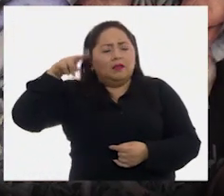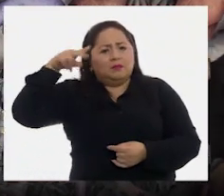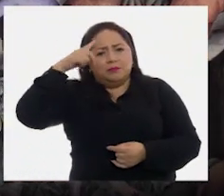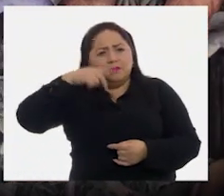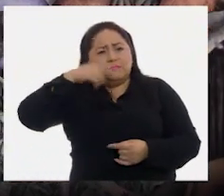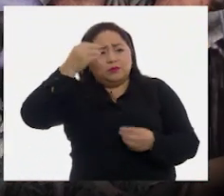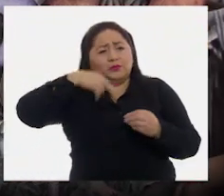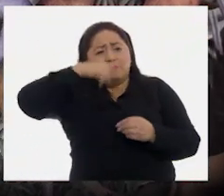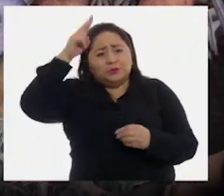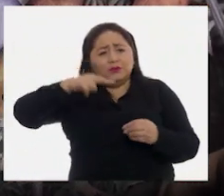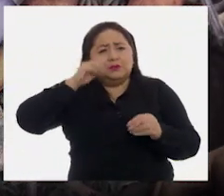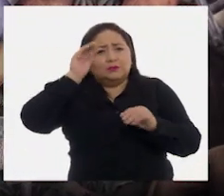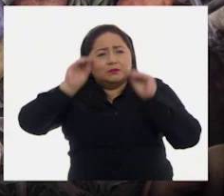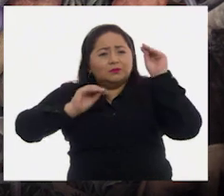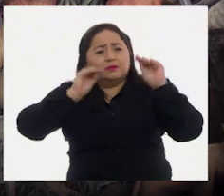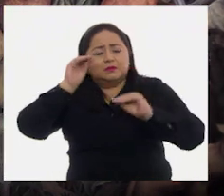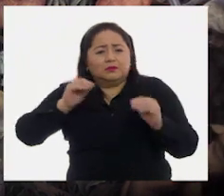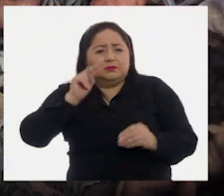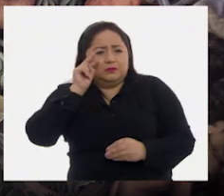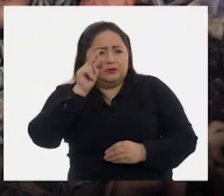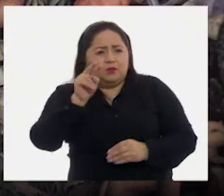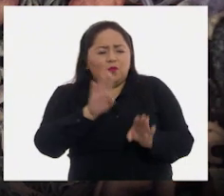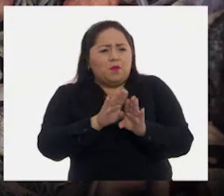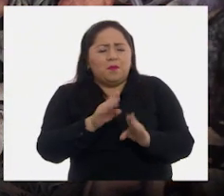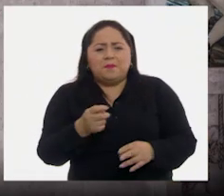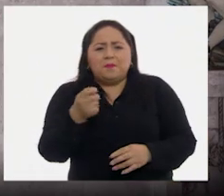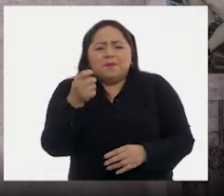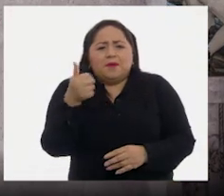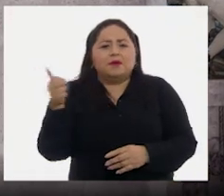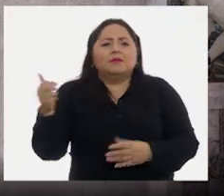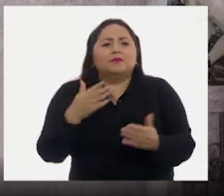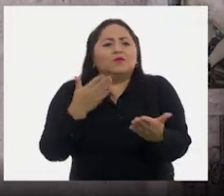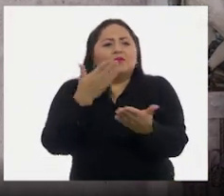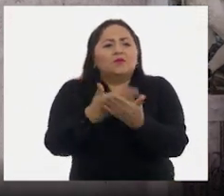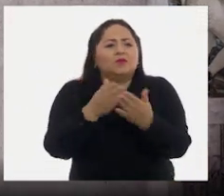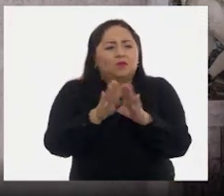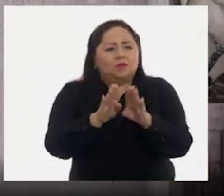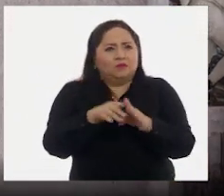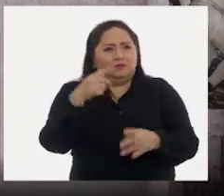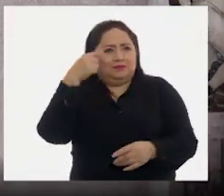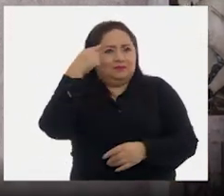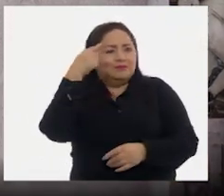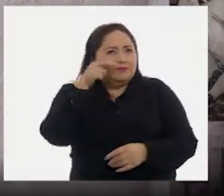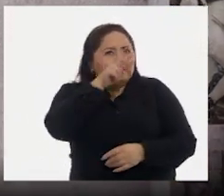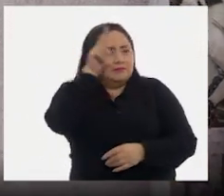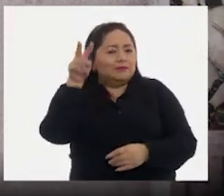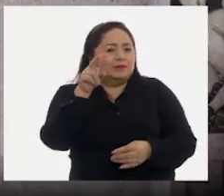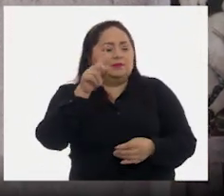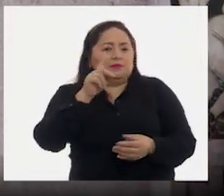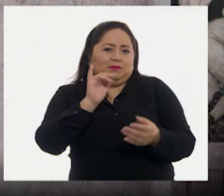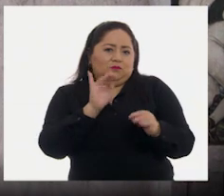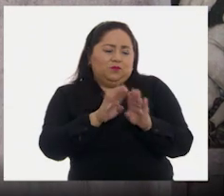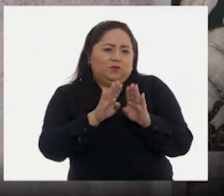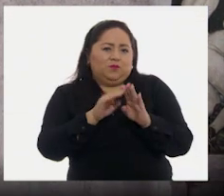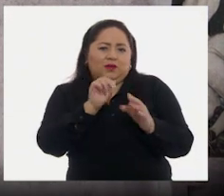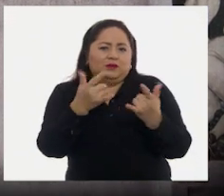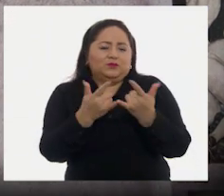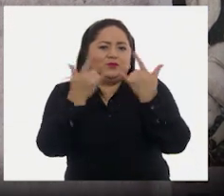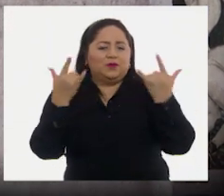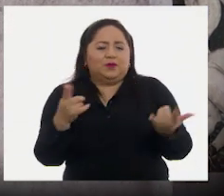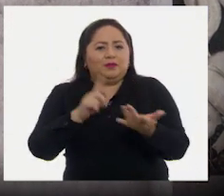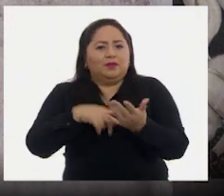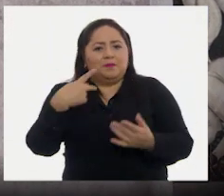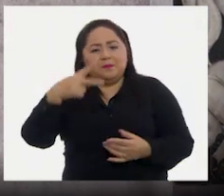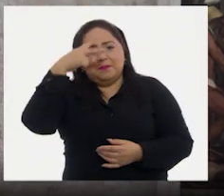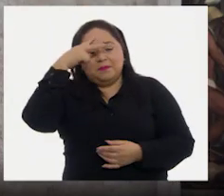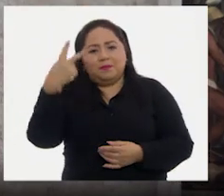Cuernavaca pintando y es, digamos, una primera propuesta de concepción integral de la historia